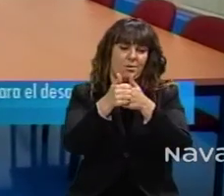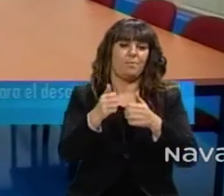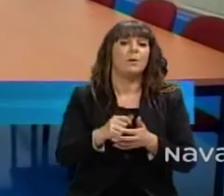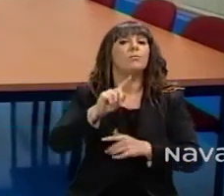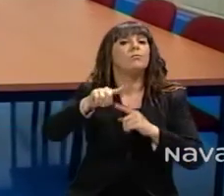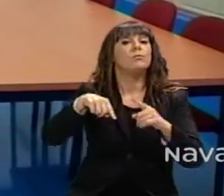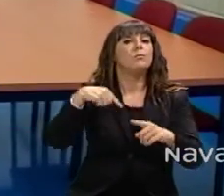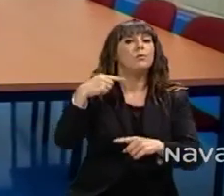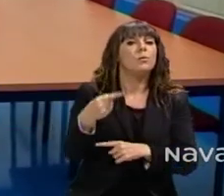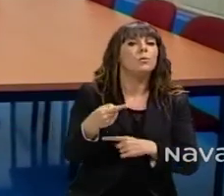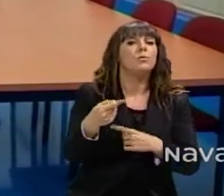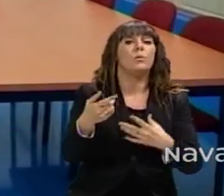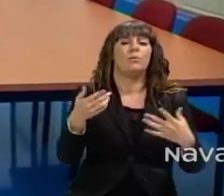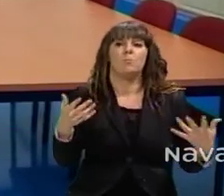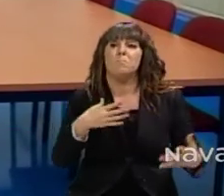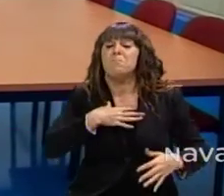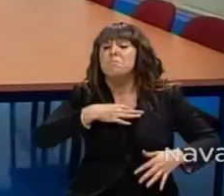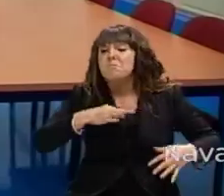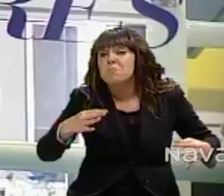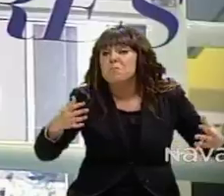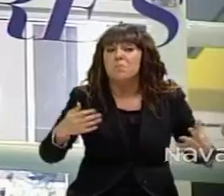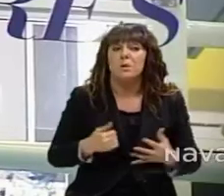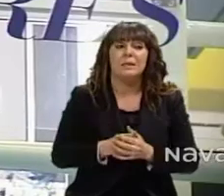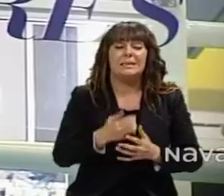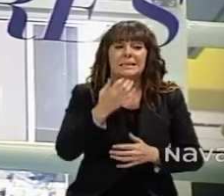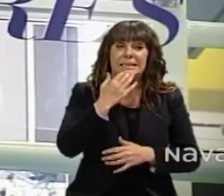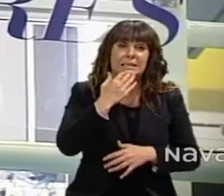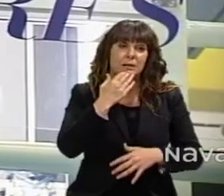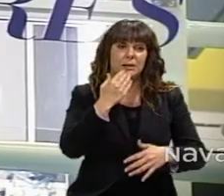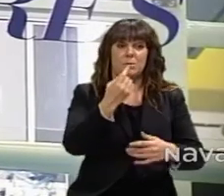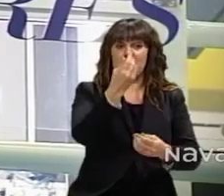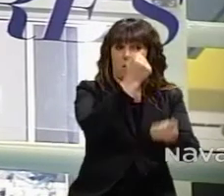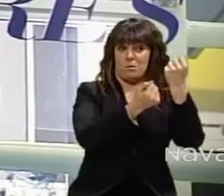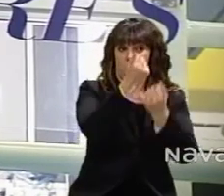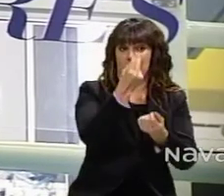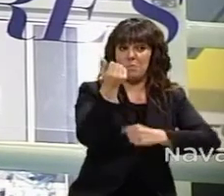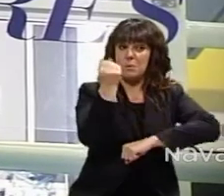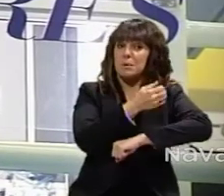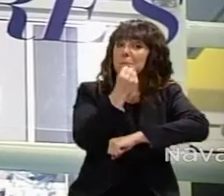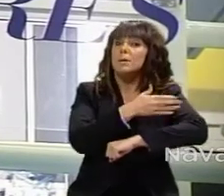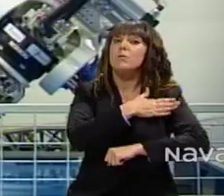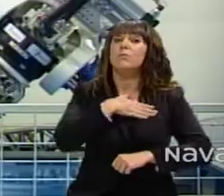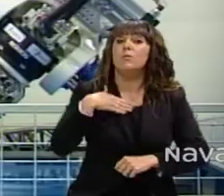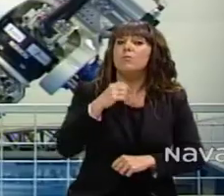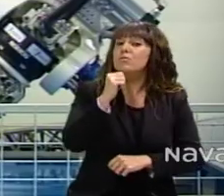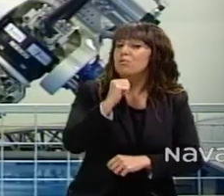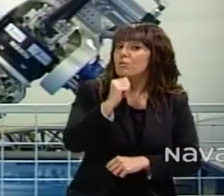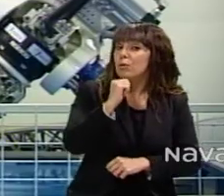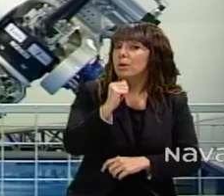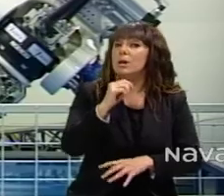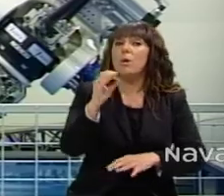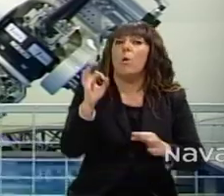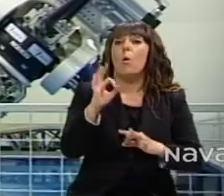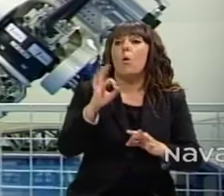posibilidad de, si no quisieran invertir, que pudiesen participar en proyectos